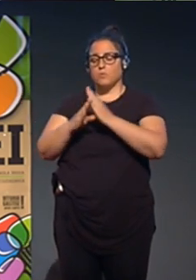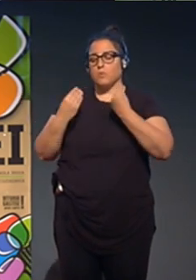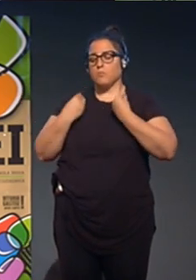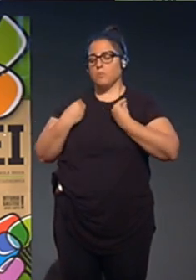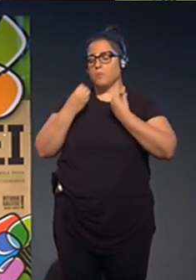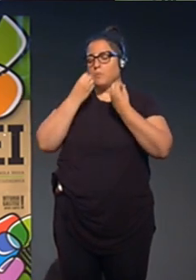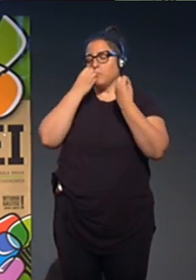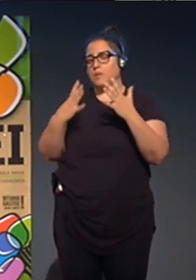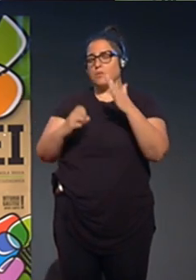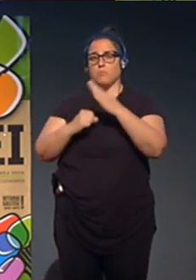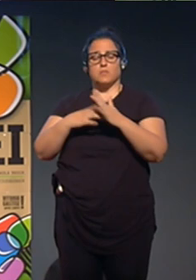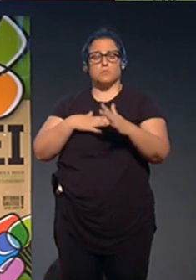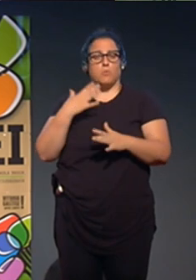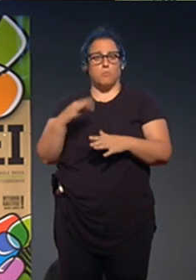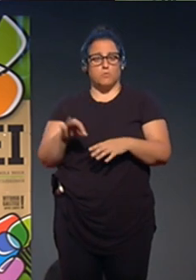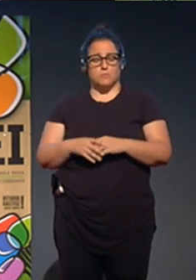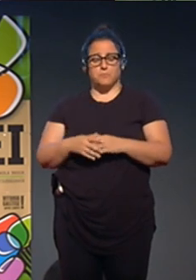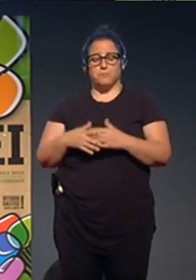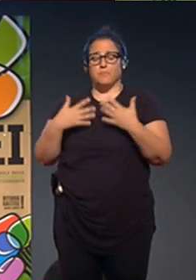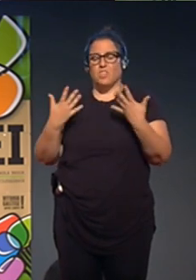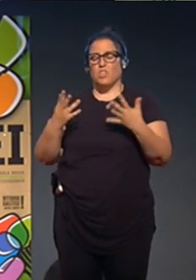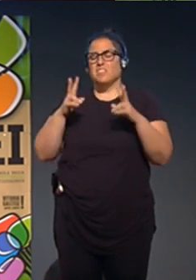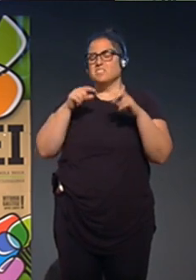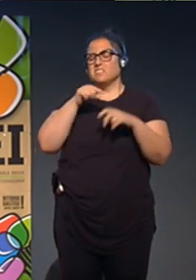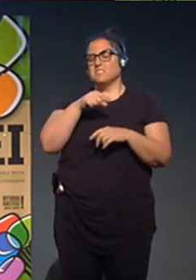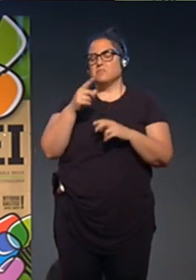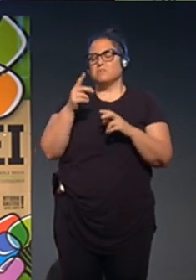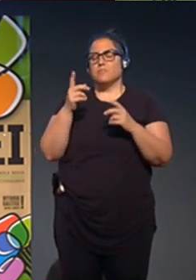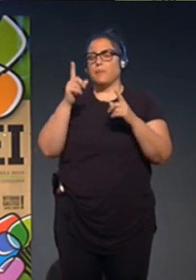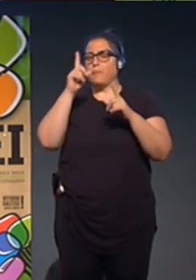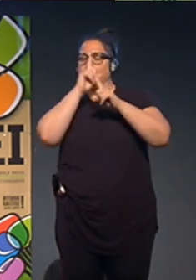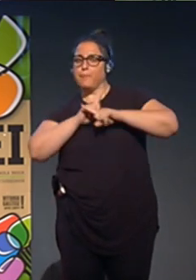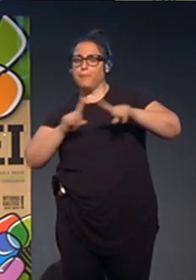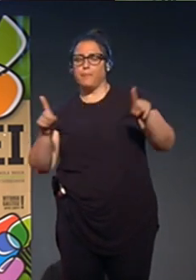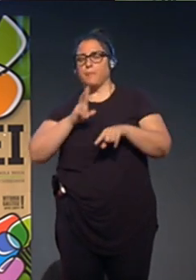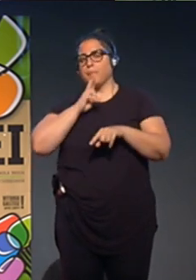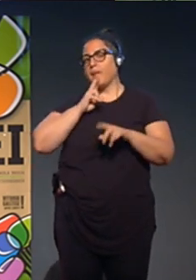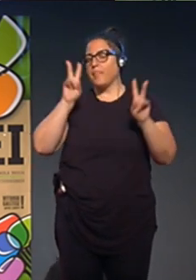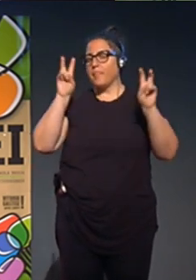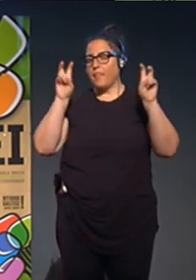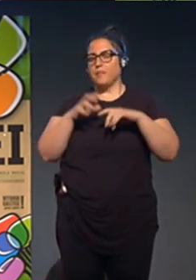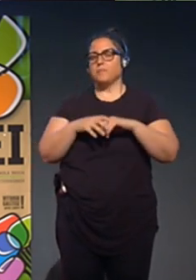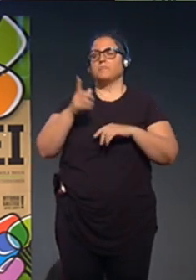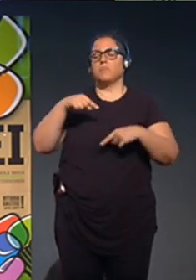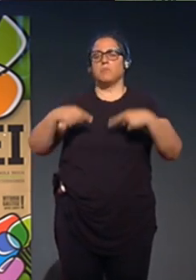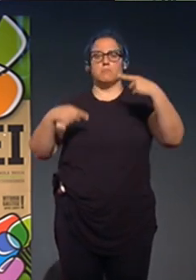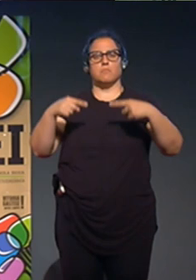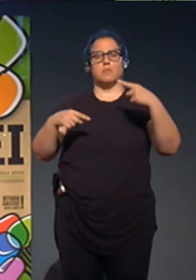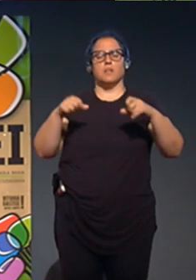sé qué valoración también de esta de acerca del lavado verde también hace poco estaba aquella demanda entre repsol y